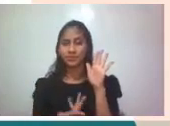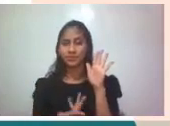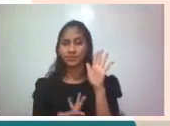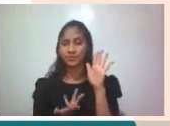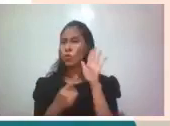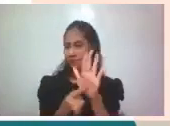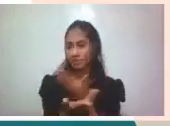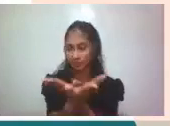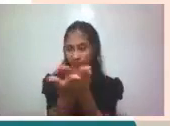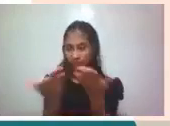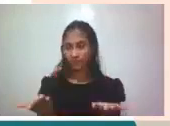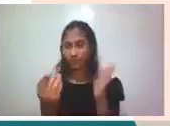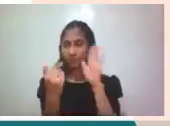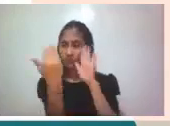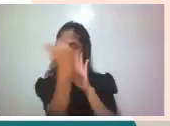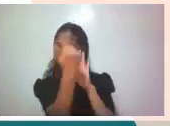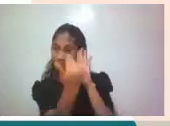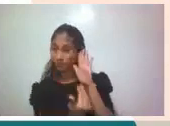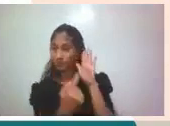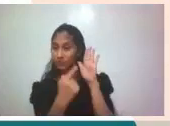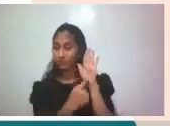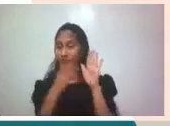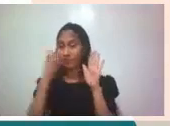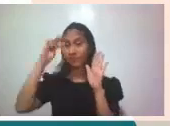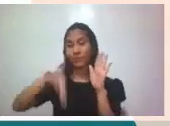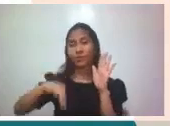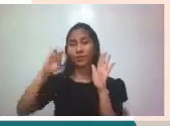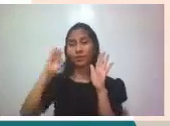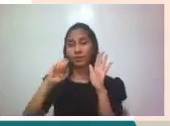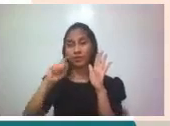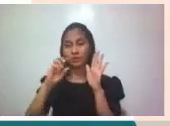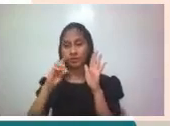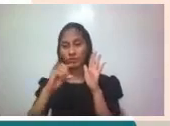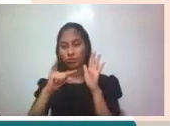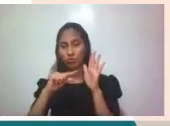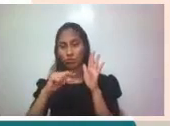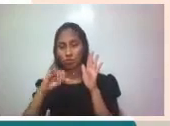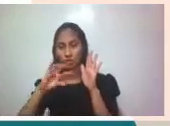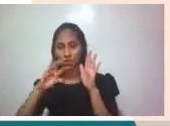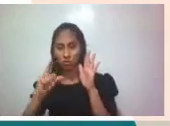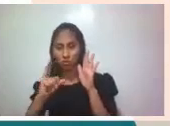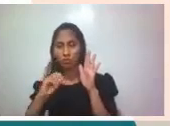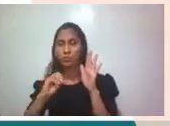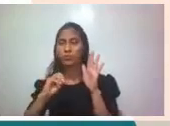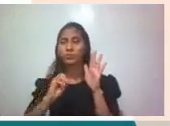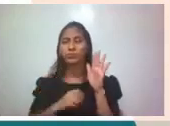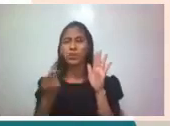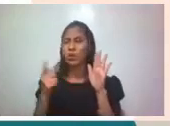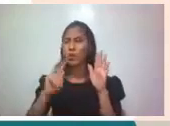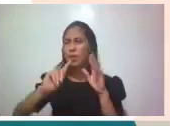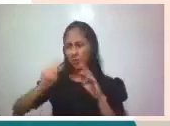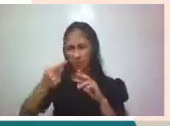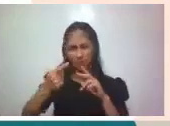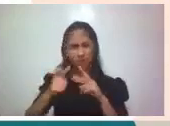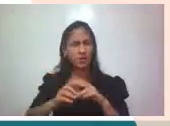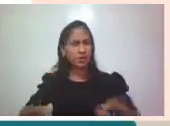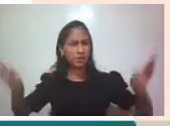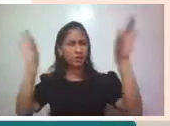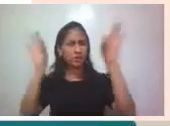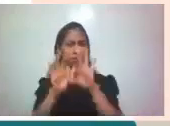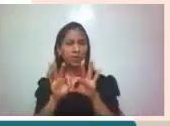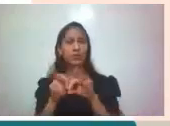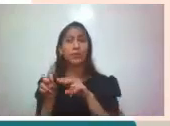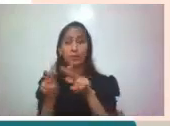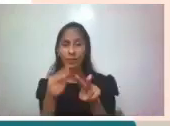con ustedes el contenido metodológico del aula intercultural. En principio es importante tener claridad